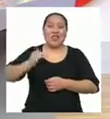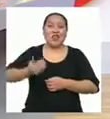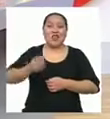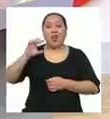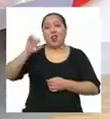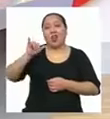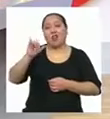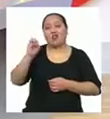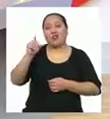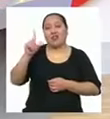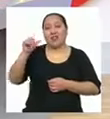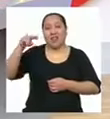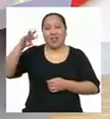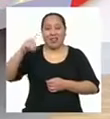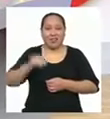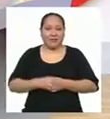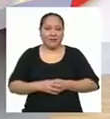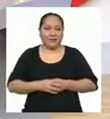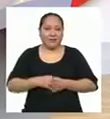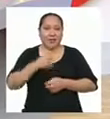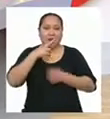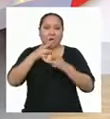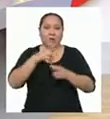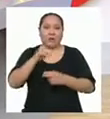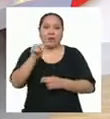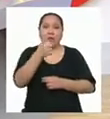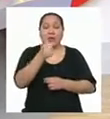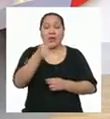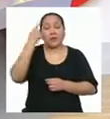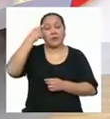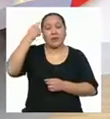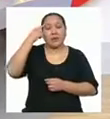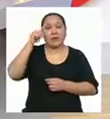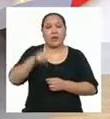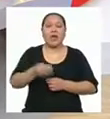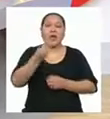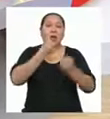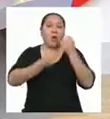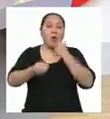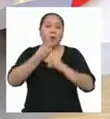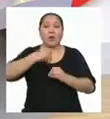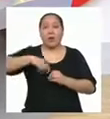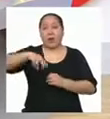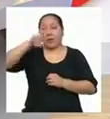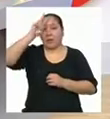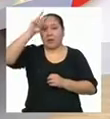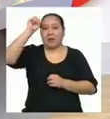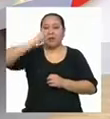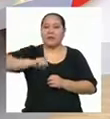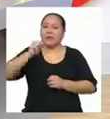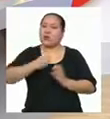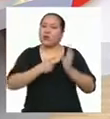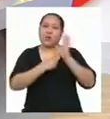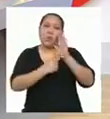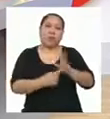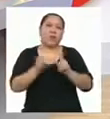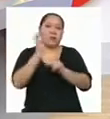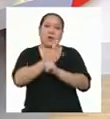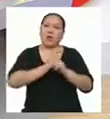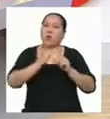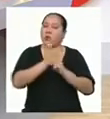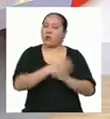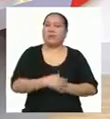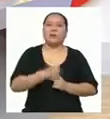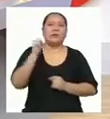La conclusión es, de los entrevistados, 10 consideran que la gastronomía peruana es siempre una expresión cultural.